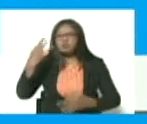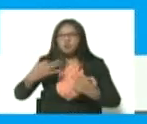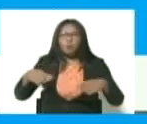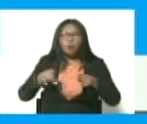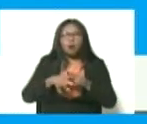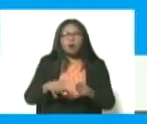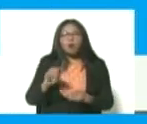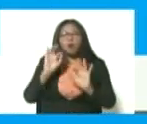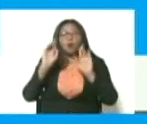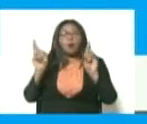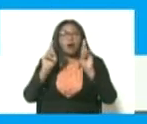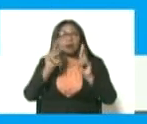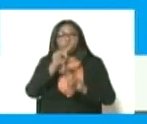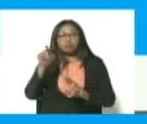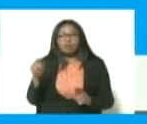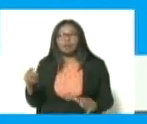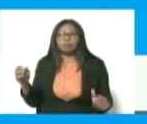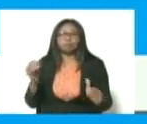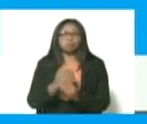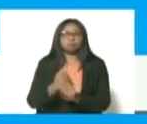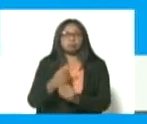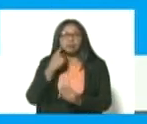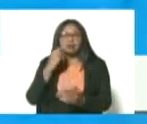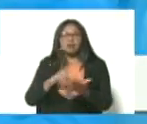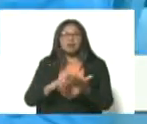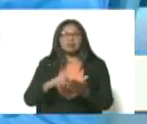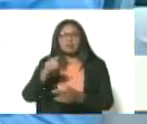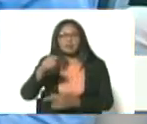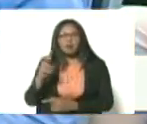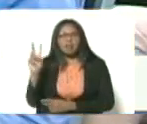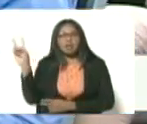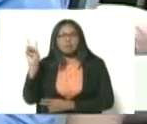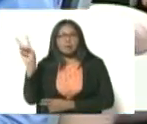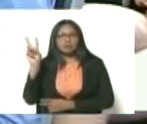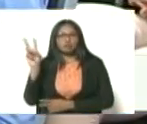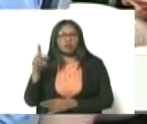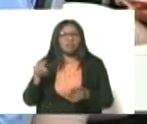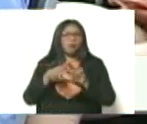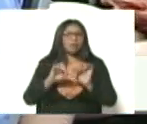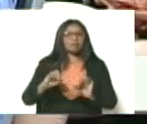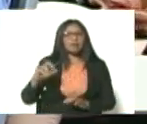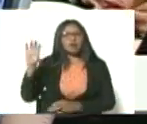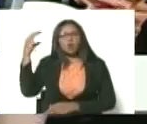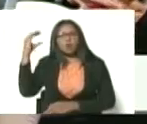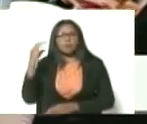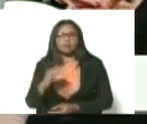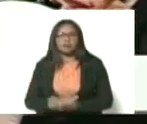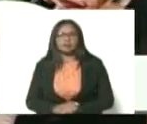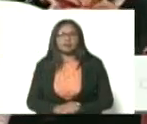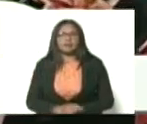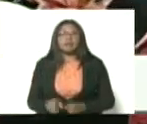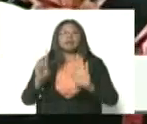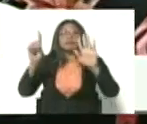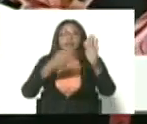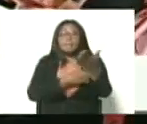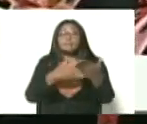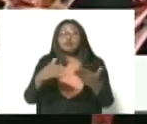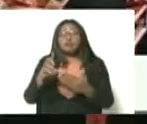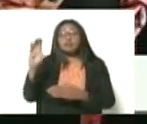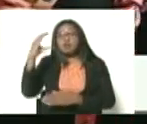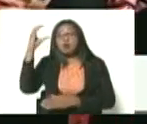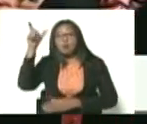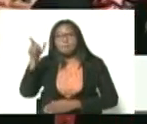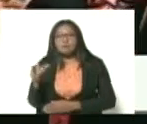ustedes recojan la verdad de lo que es Colombia, de lo que es Venezuela. 6 millones de colombianos en Venezuela. Y